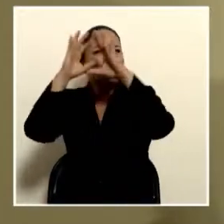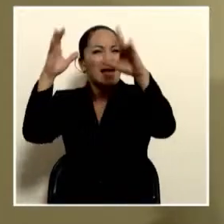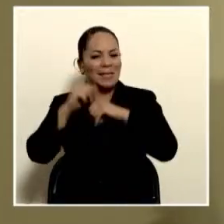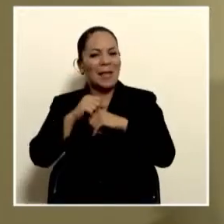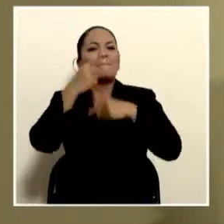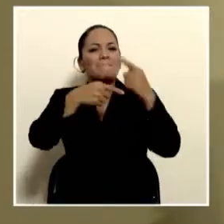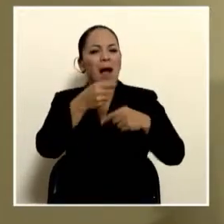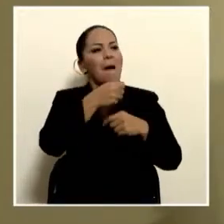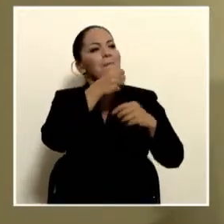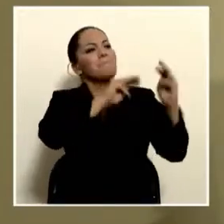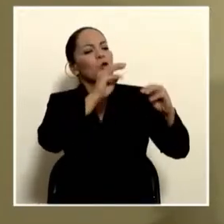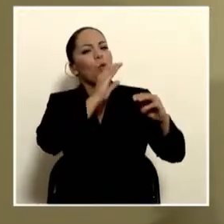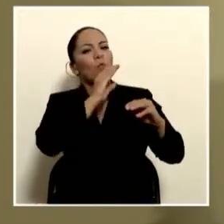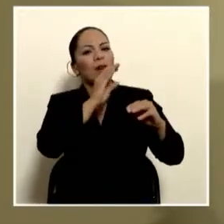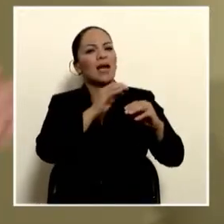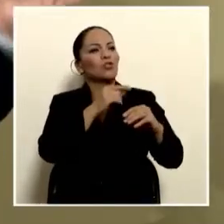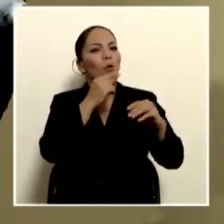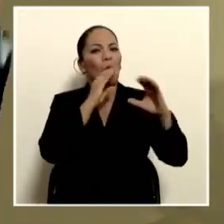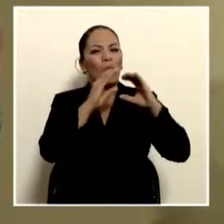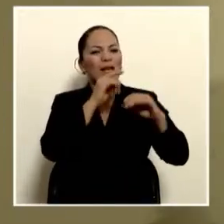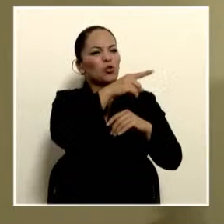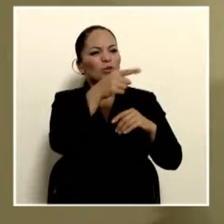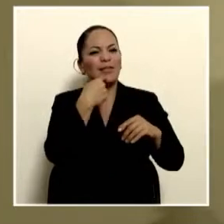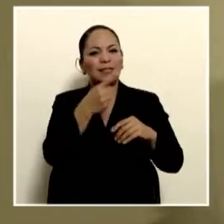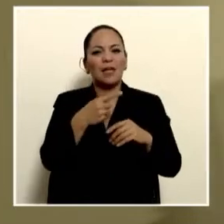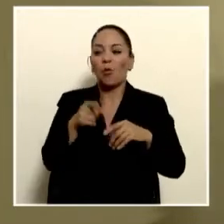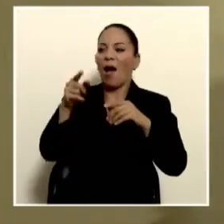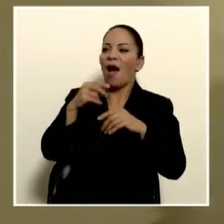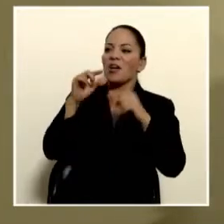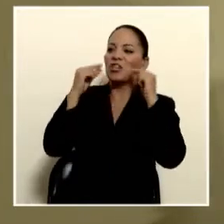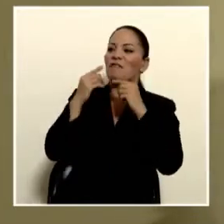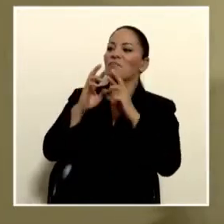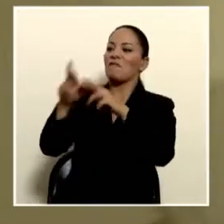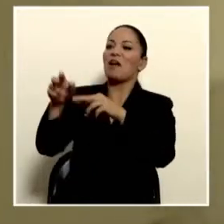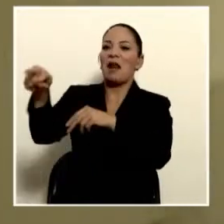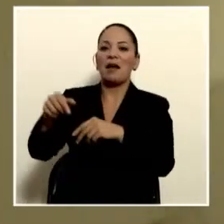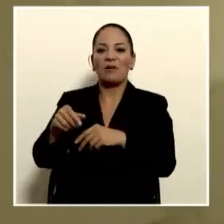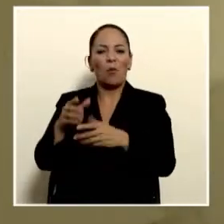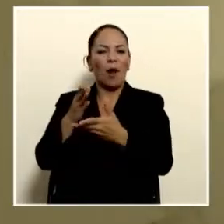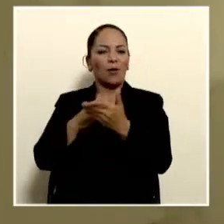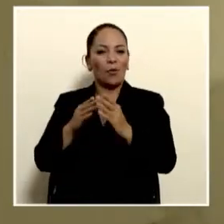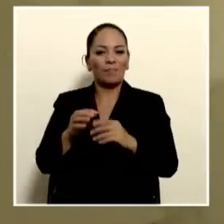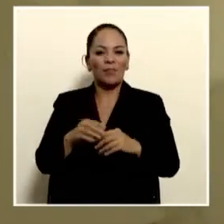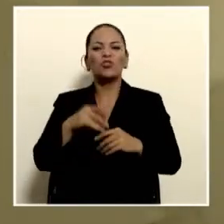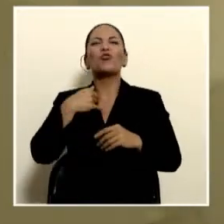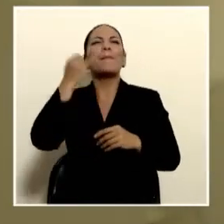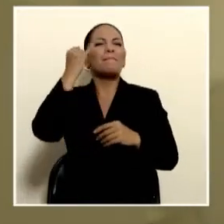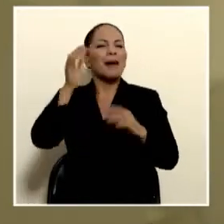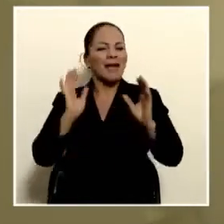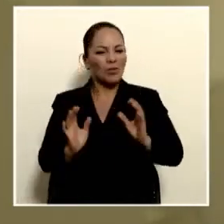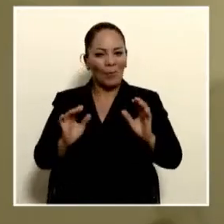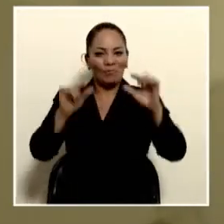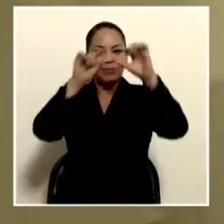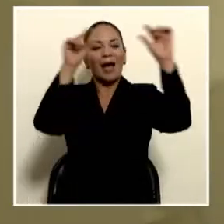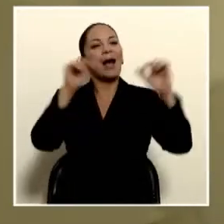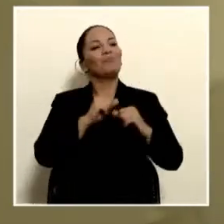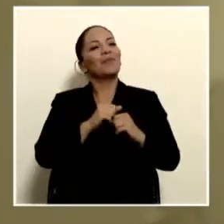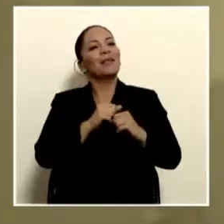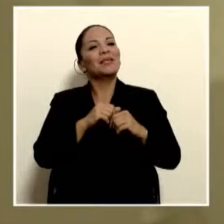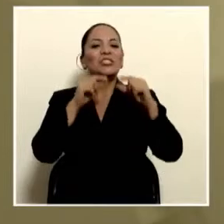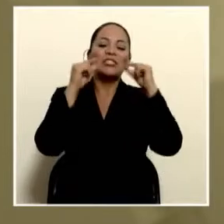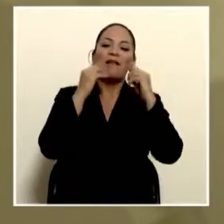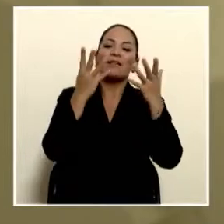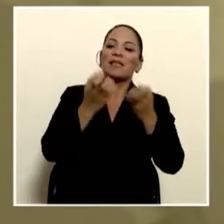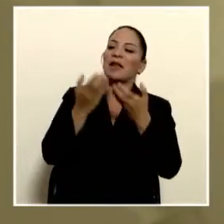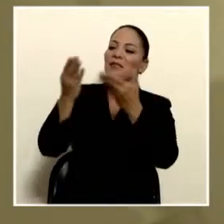diciendo, Chávez le quiere regalar, tal vez usted vio ese titular, Chávez le quiere dar a Calixto Chávez o